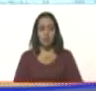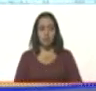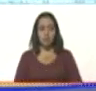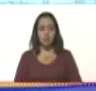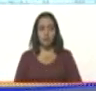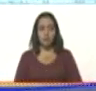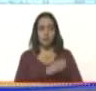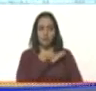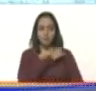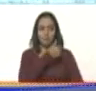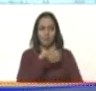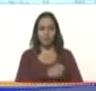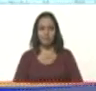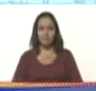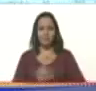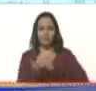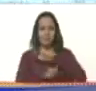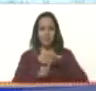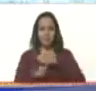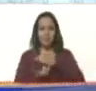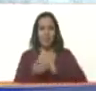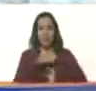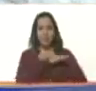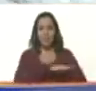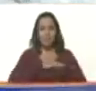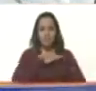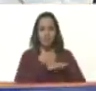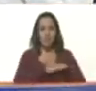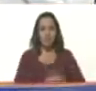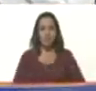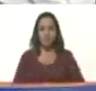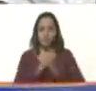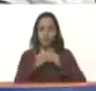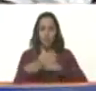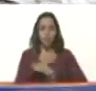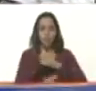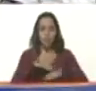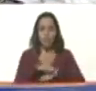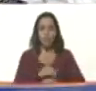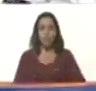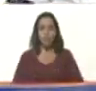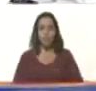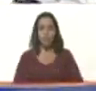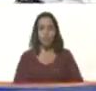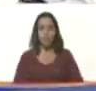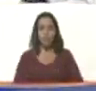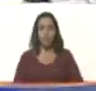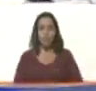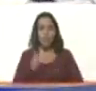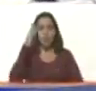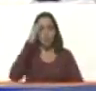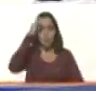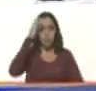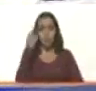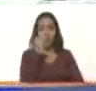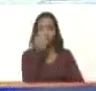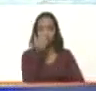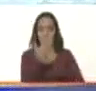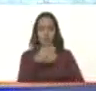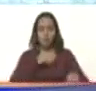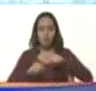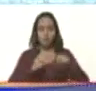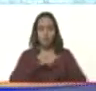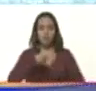jefas de instituciones, de misiones, compañeros ministros, Mervin, que está al frente del movimiento Somos